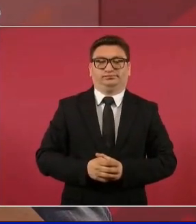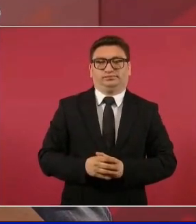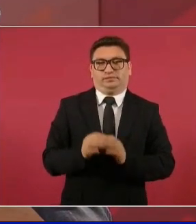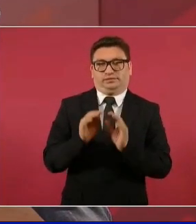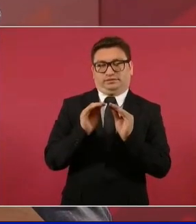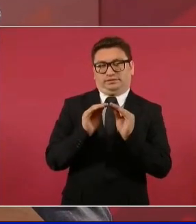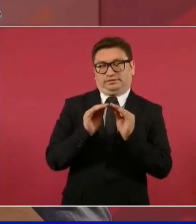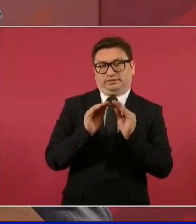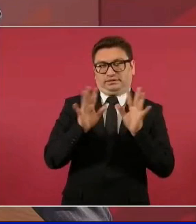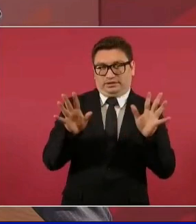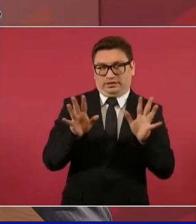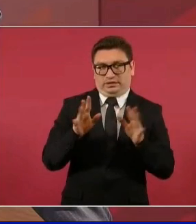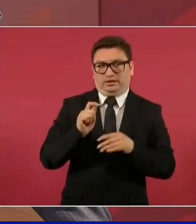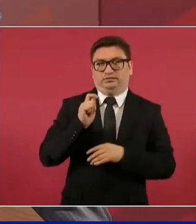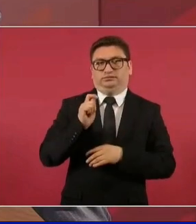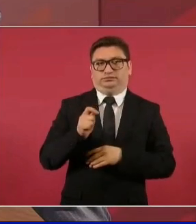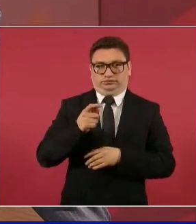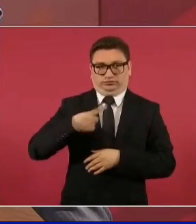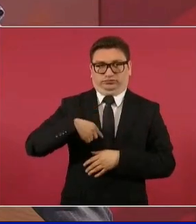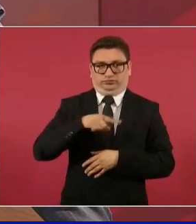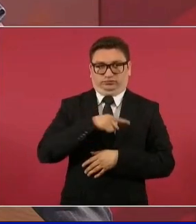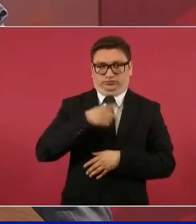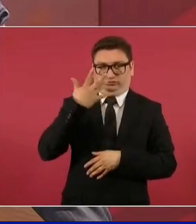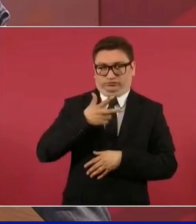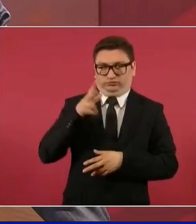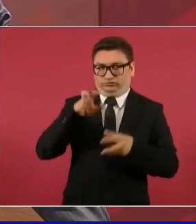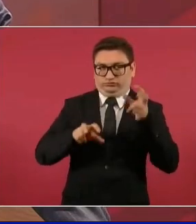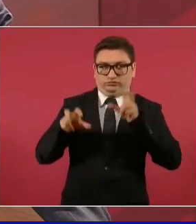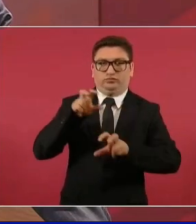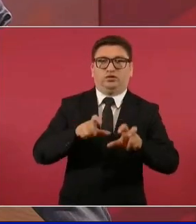Claro, es una inversión que no gasto